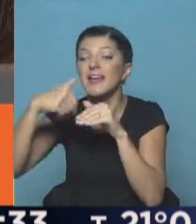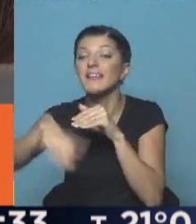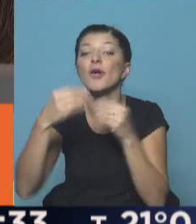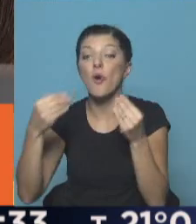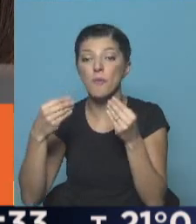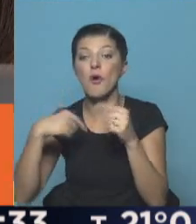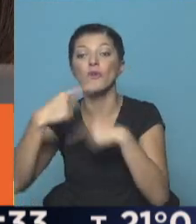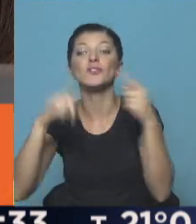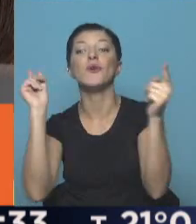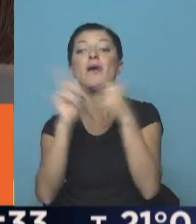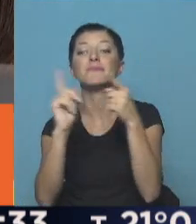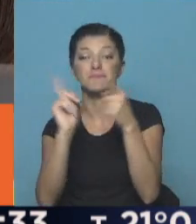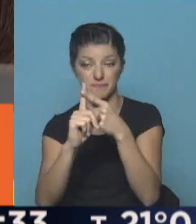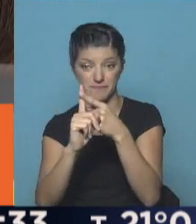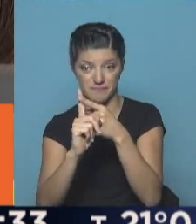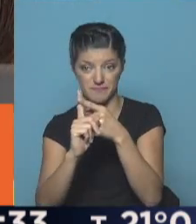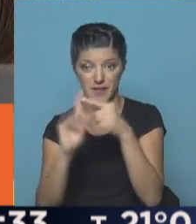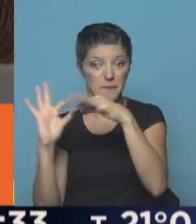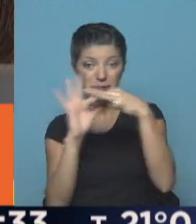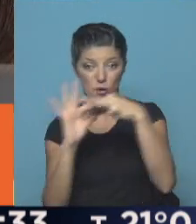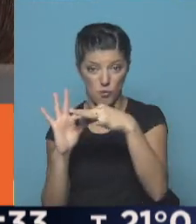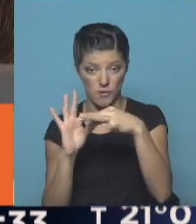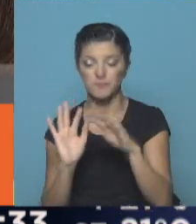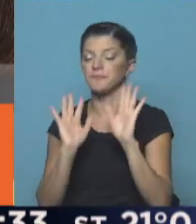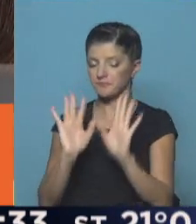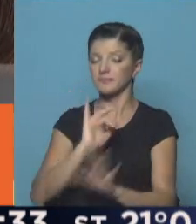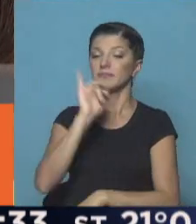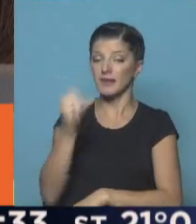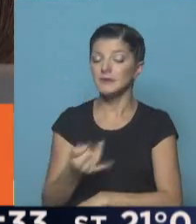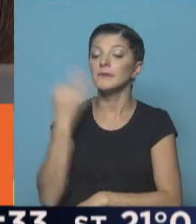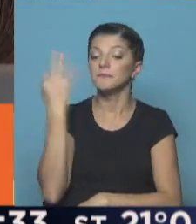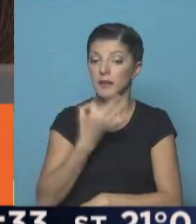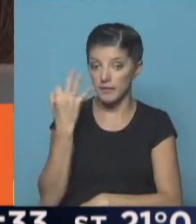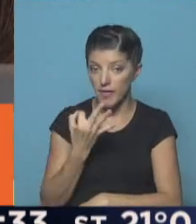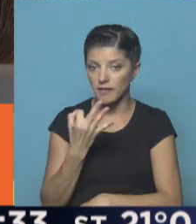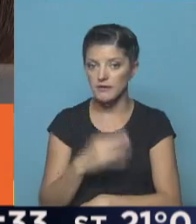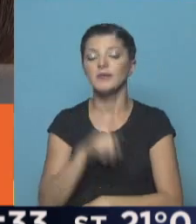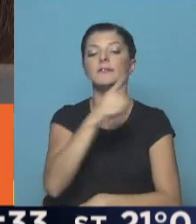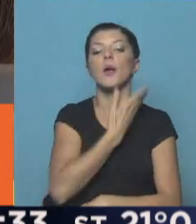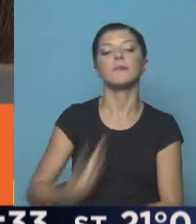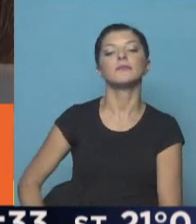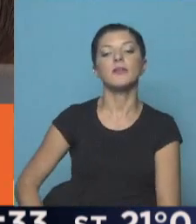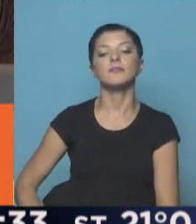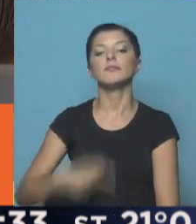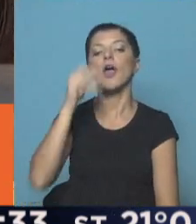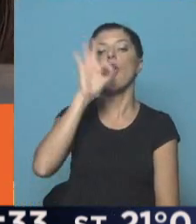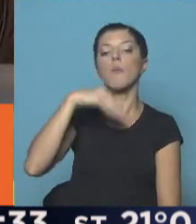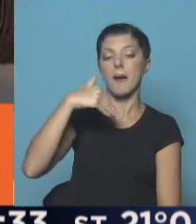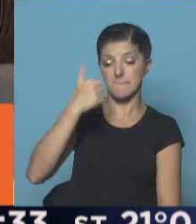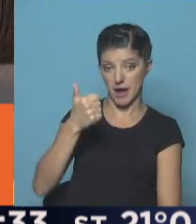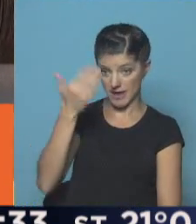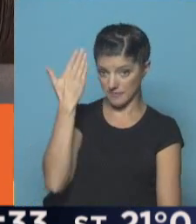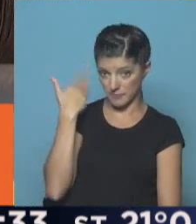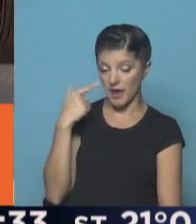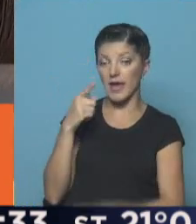manejar. Lo cual es cierto es que el problema de los cambios de Obama, que se enfrentaron los